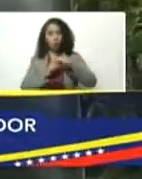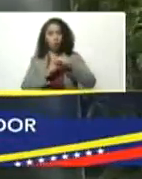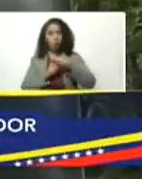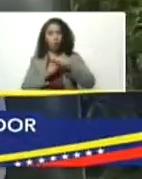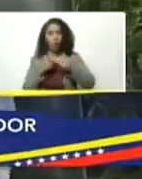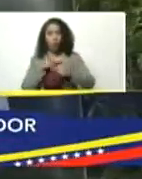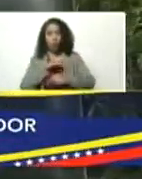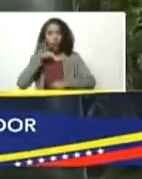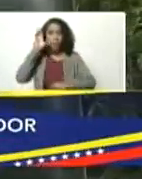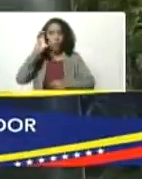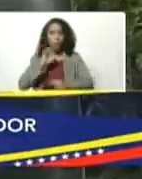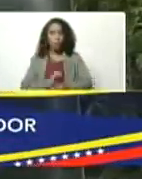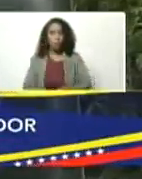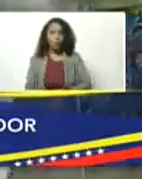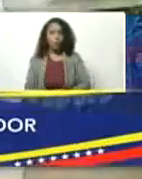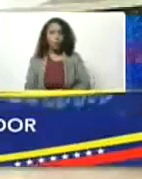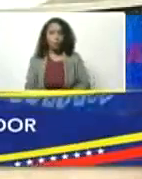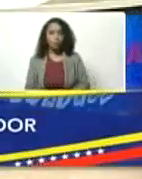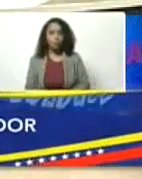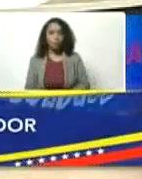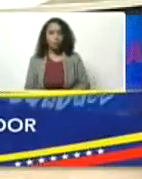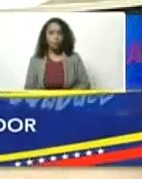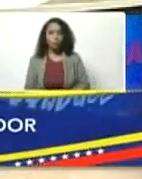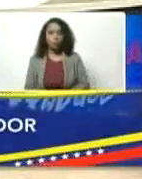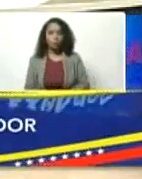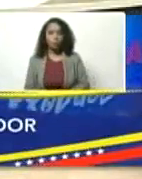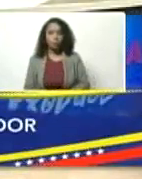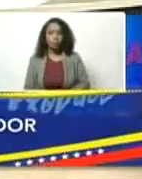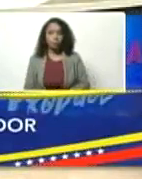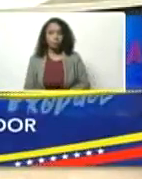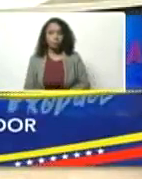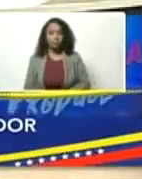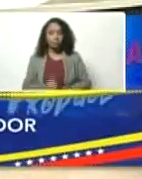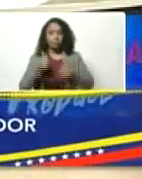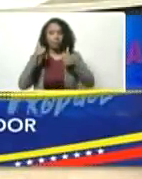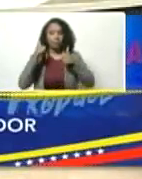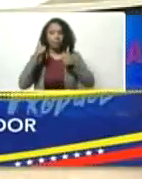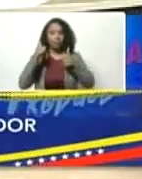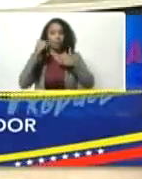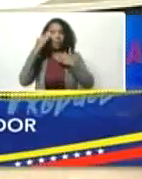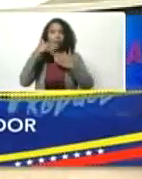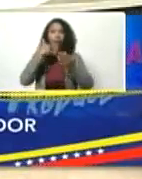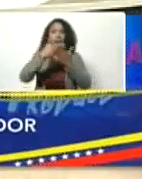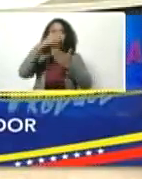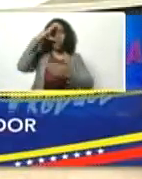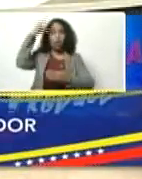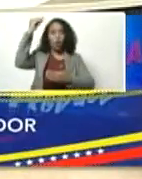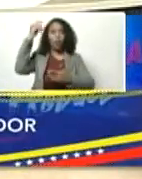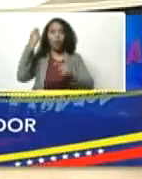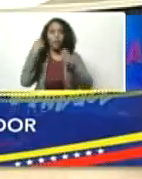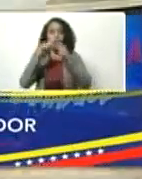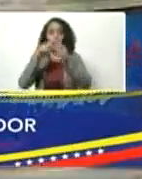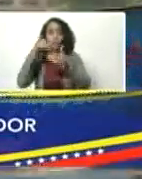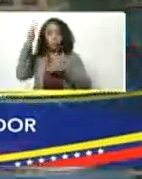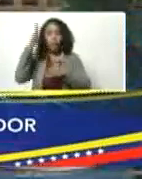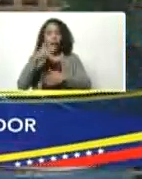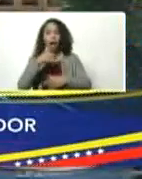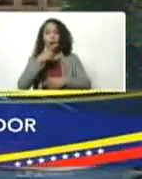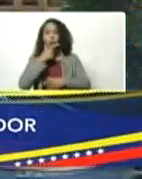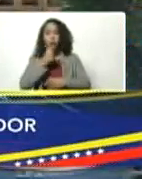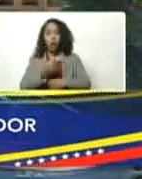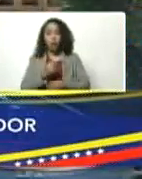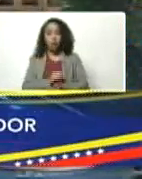para nuestra patria. Inchalá, inchalá, inchalá. Exporta Fácil, muy